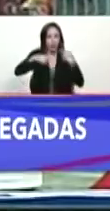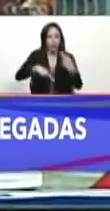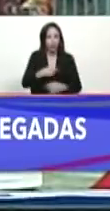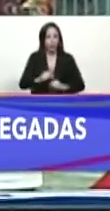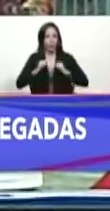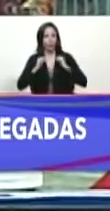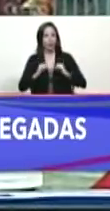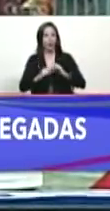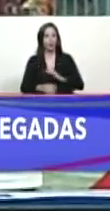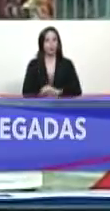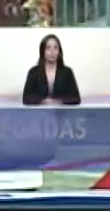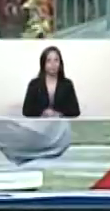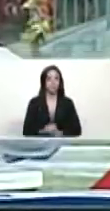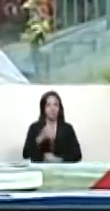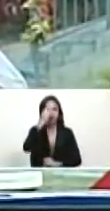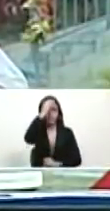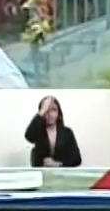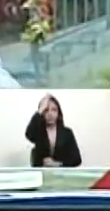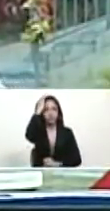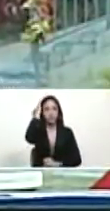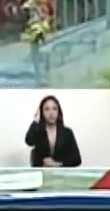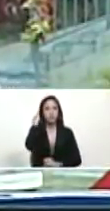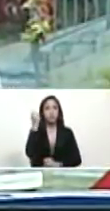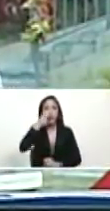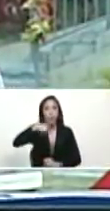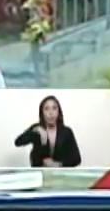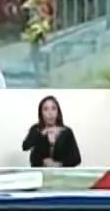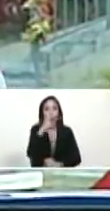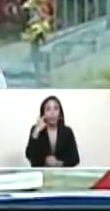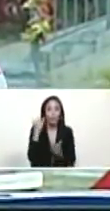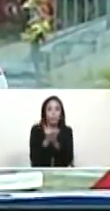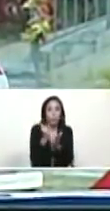y revolucionario. Un pueblo.